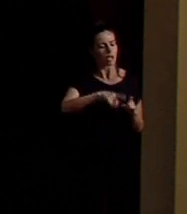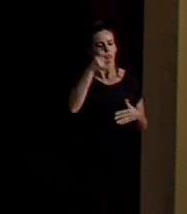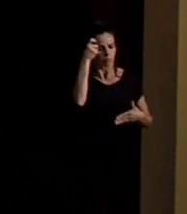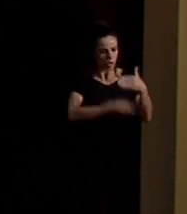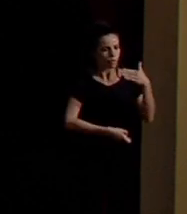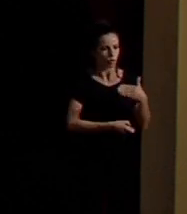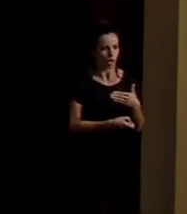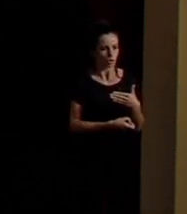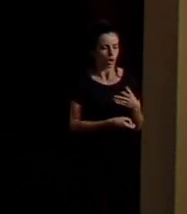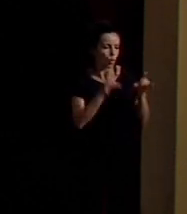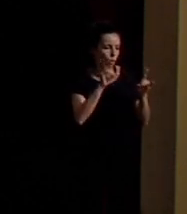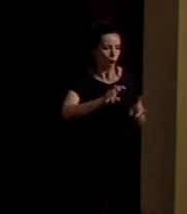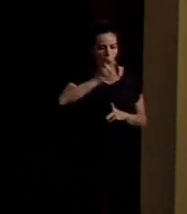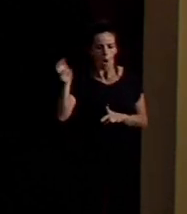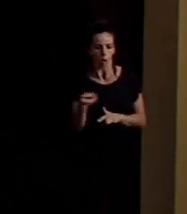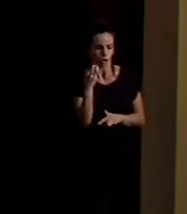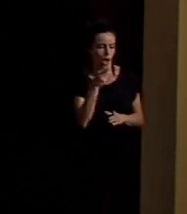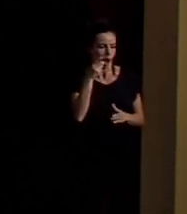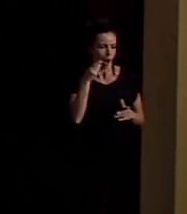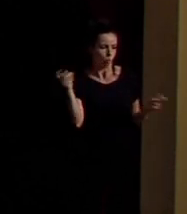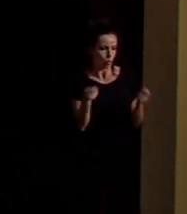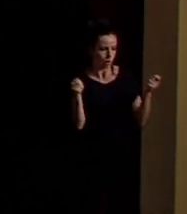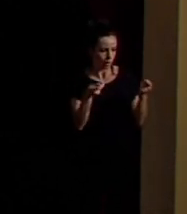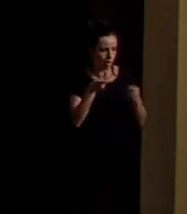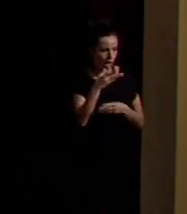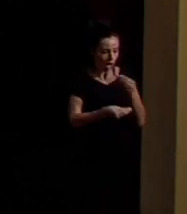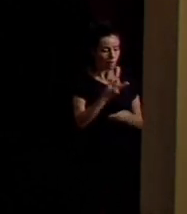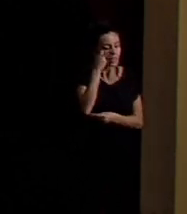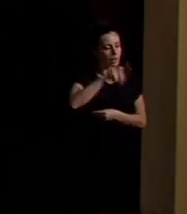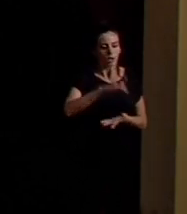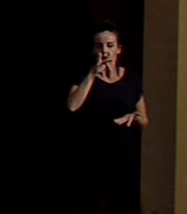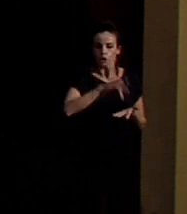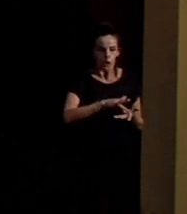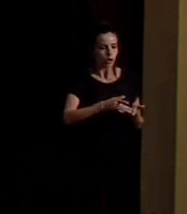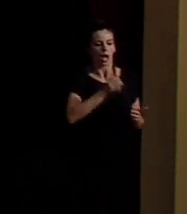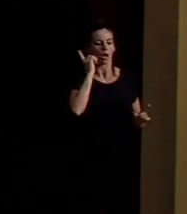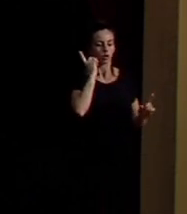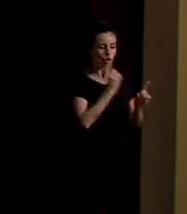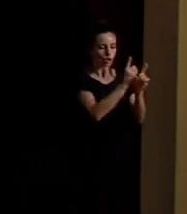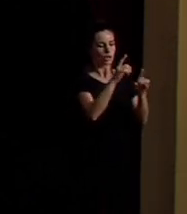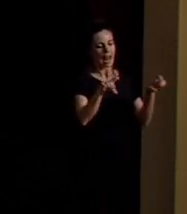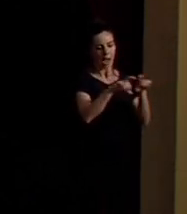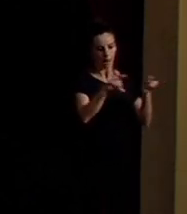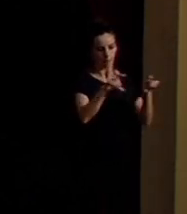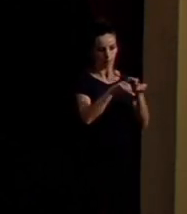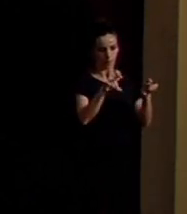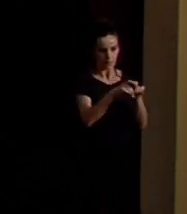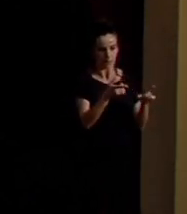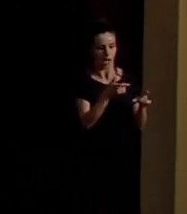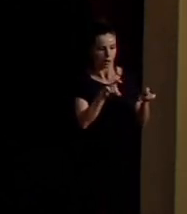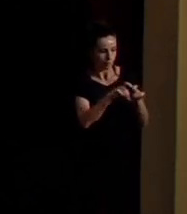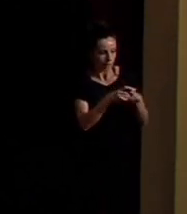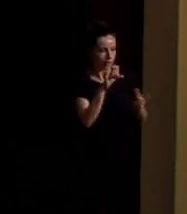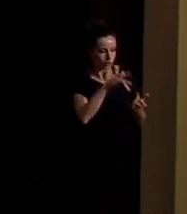ilícita. Y, por supuesto, ilegalizar las asociaciones de empresarios del sexo, porque si no eso sería darle carta de legitimidad a